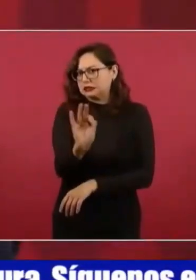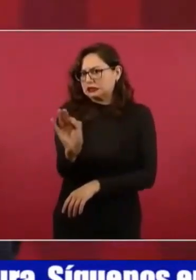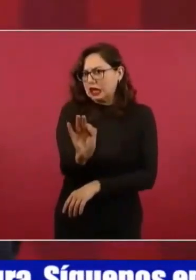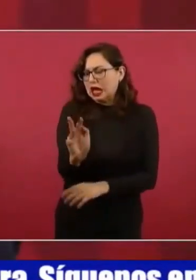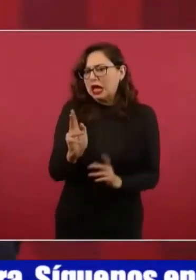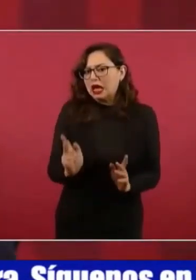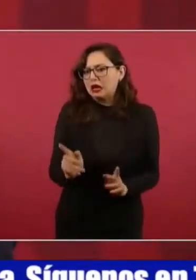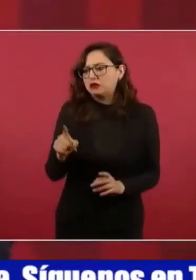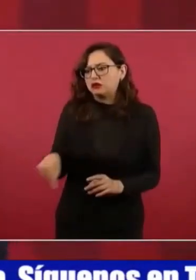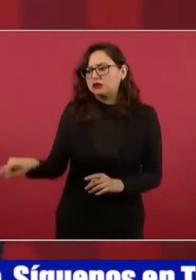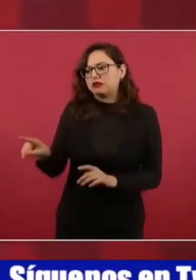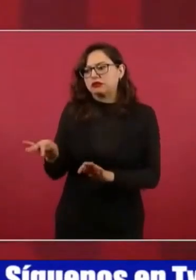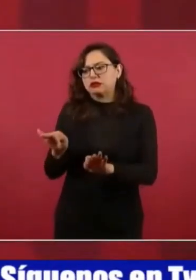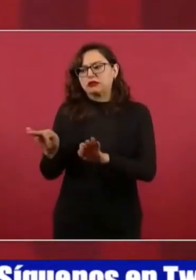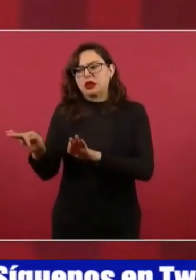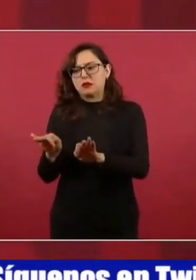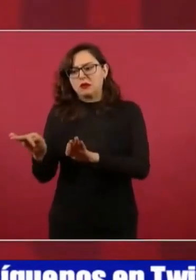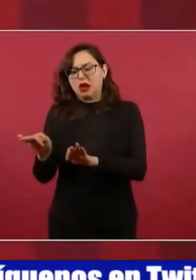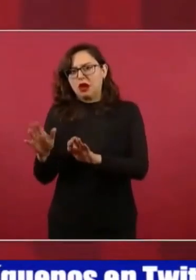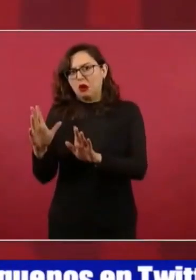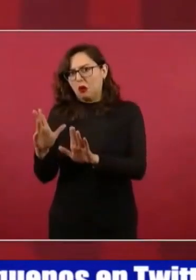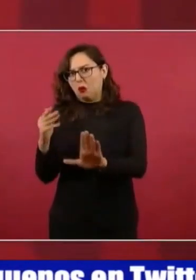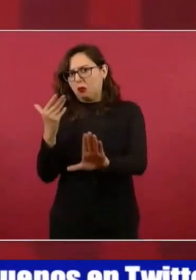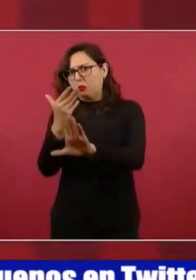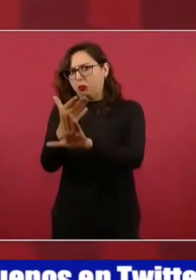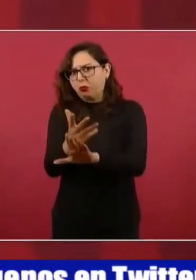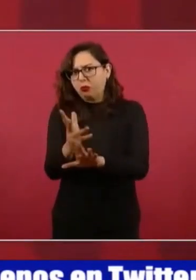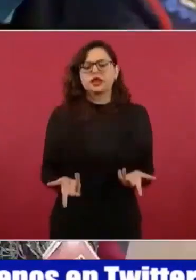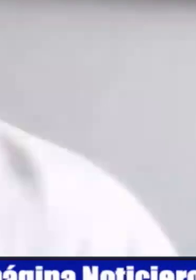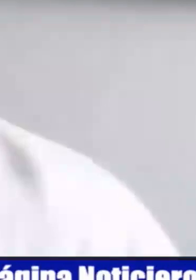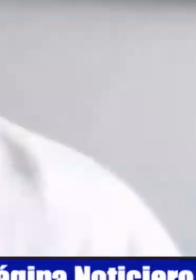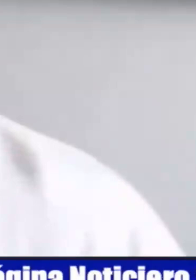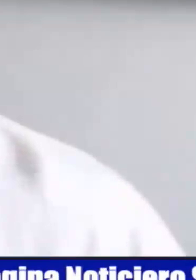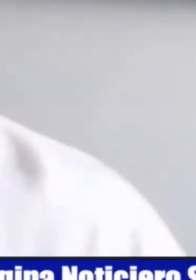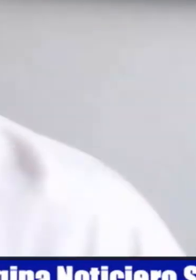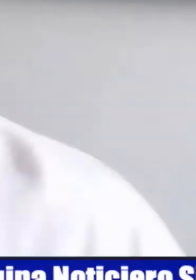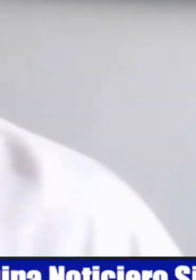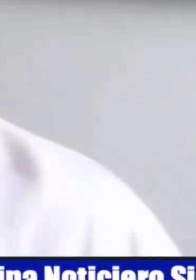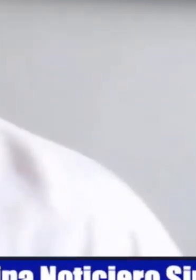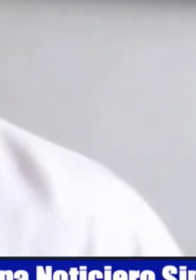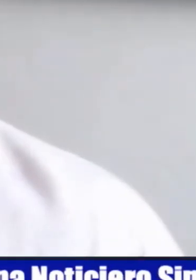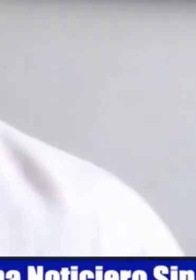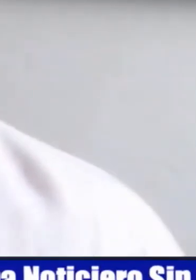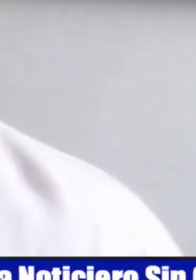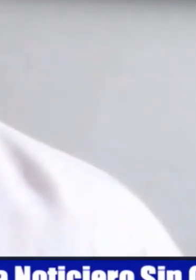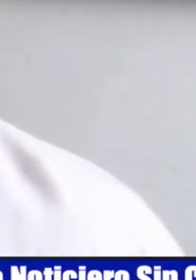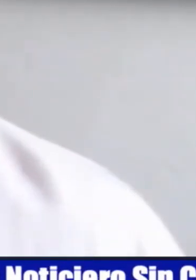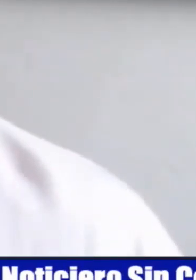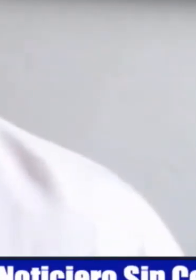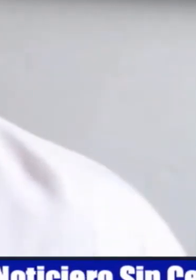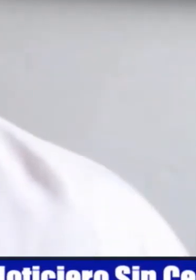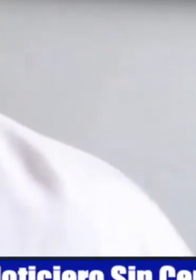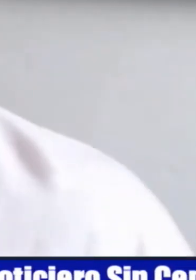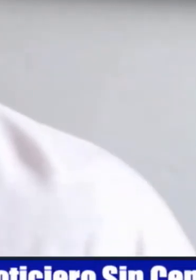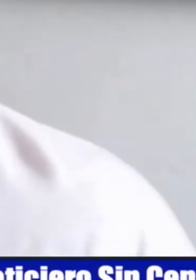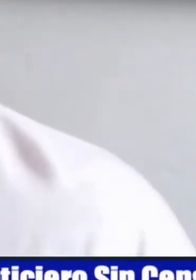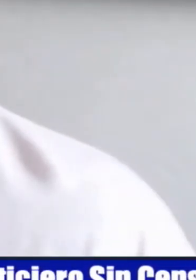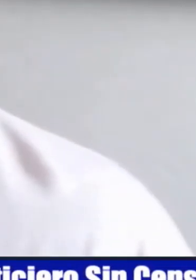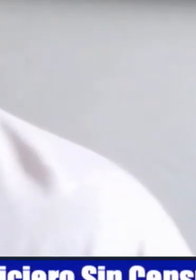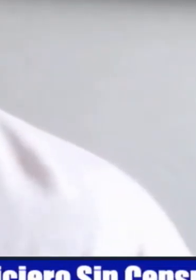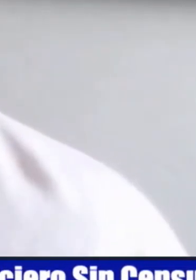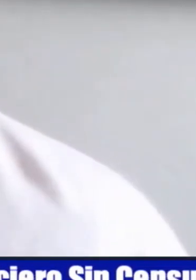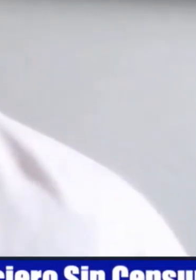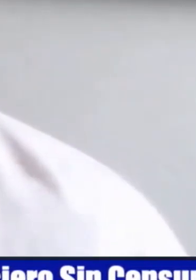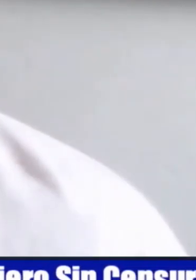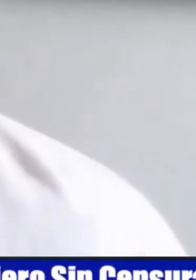a tergiversarlo todo. Allá en el extranjero los leen, los consultan, y resulta que no tienen